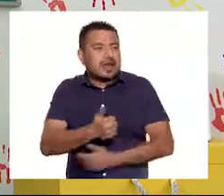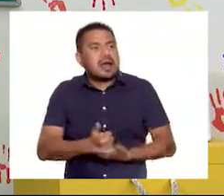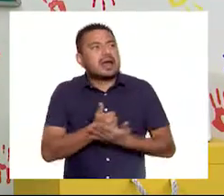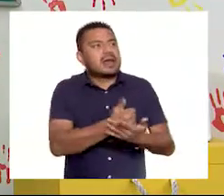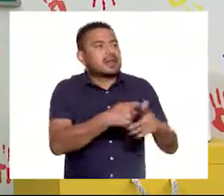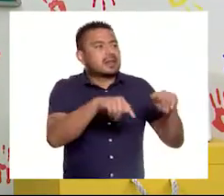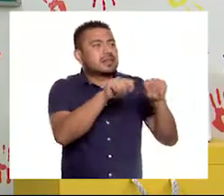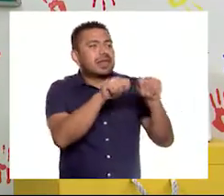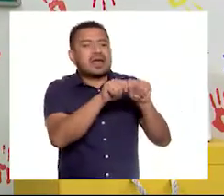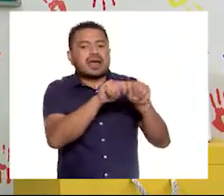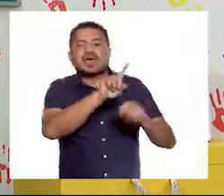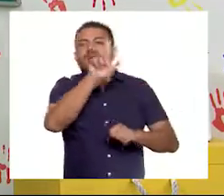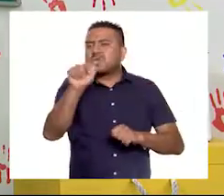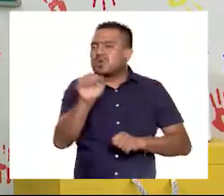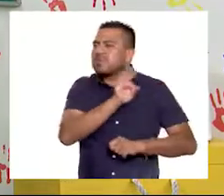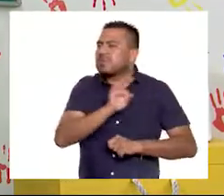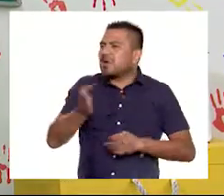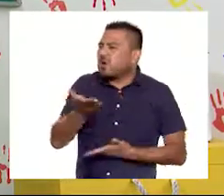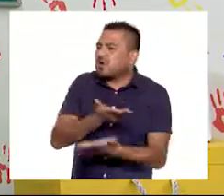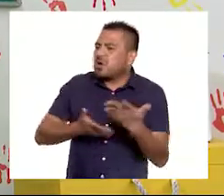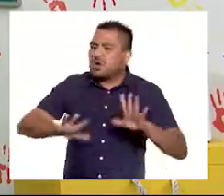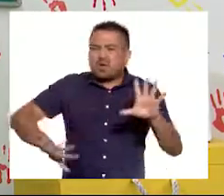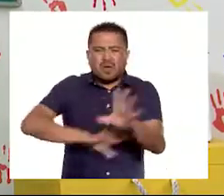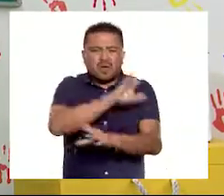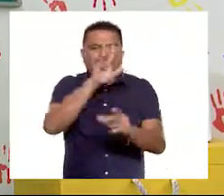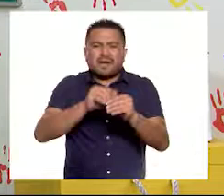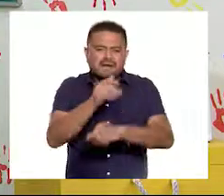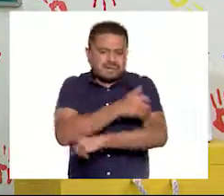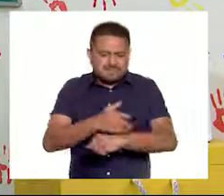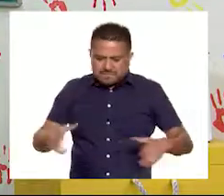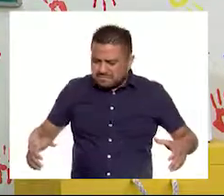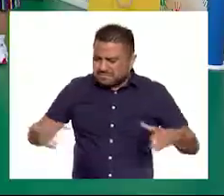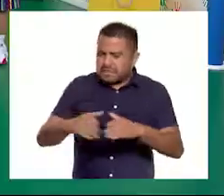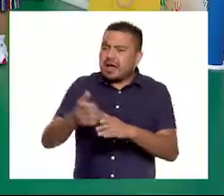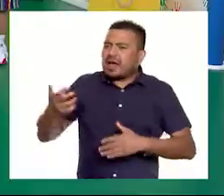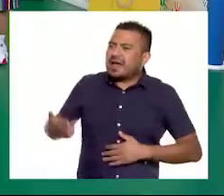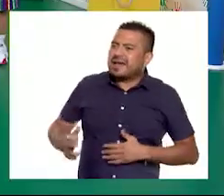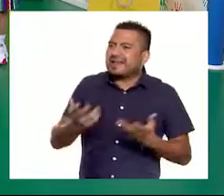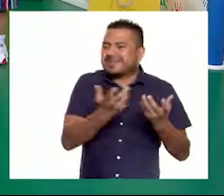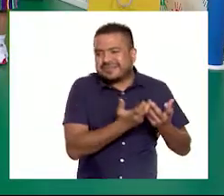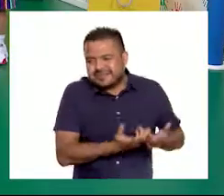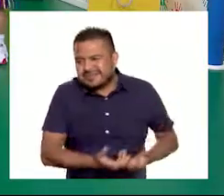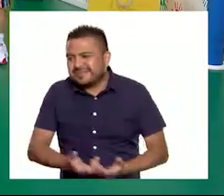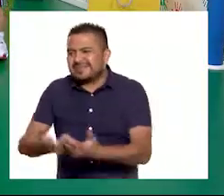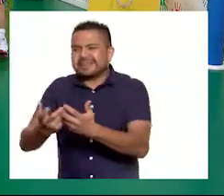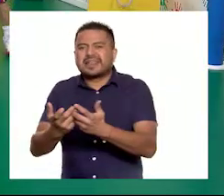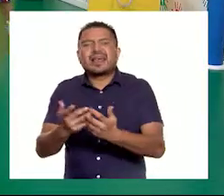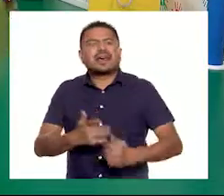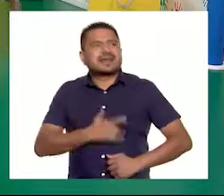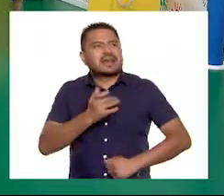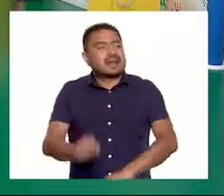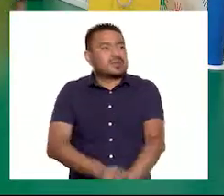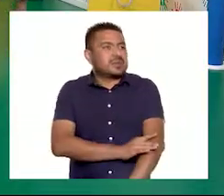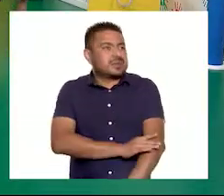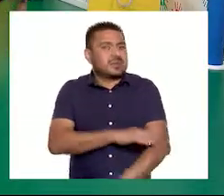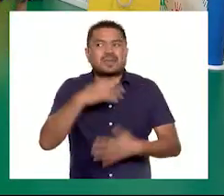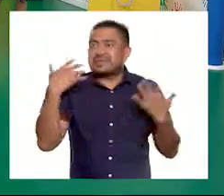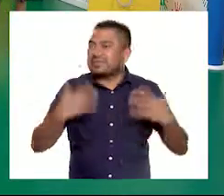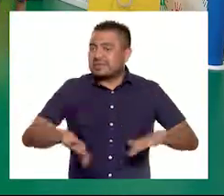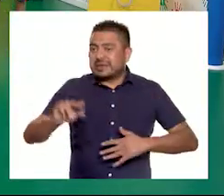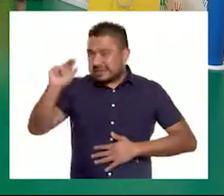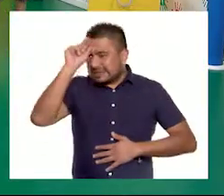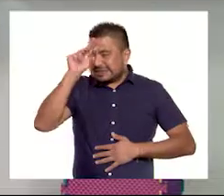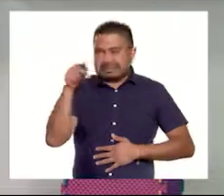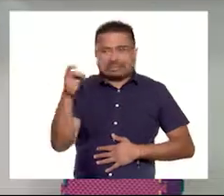tía, y luego ya pudo compartir con toda su familia esa ida al río que él estaba esperando con mucha emoción. Oye, es muy inteligente